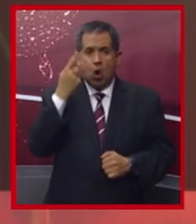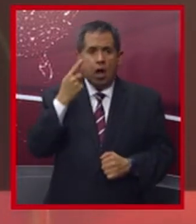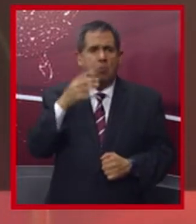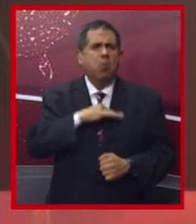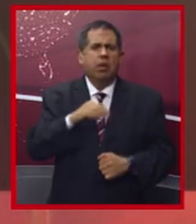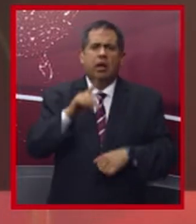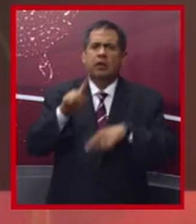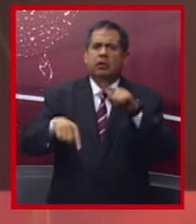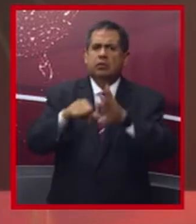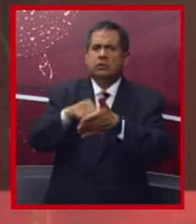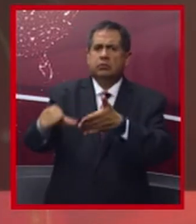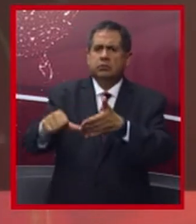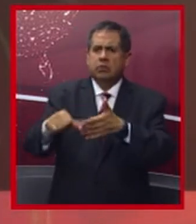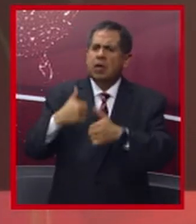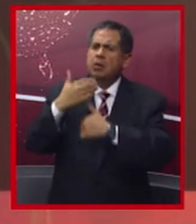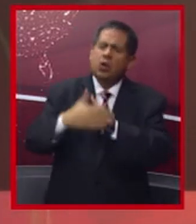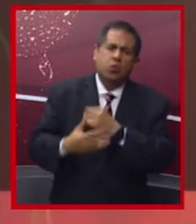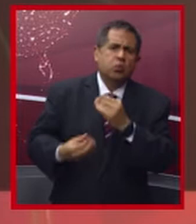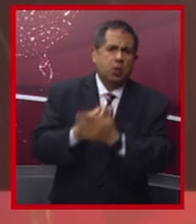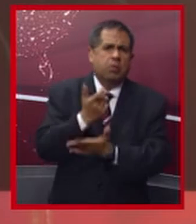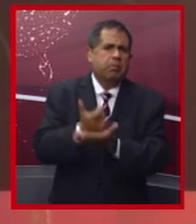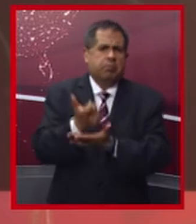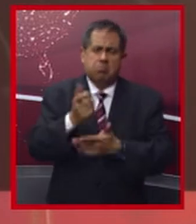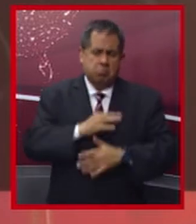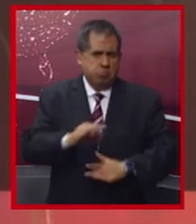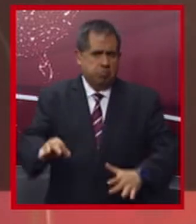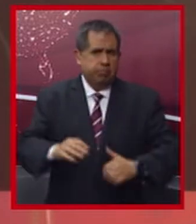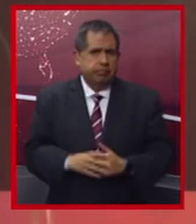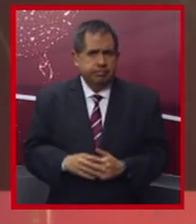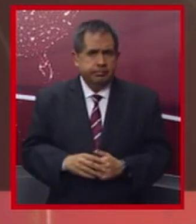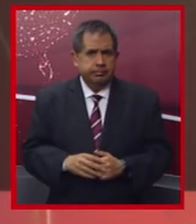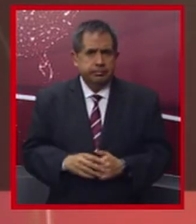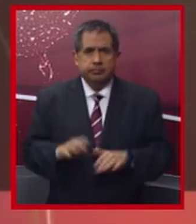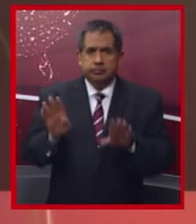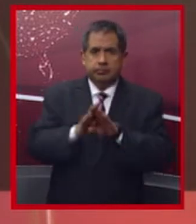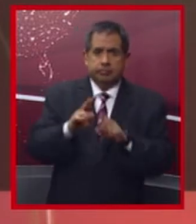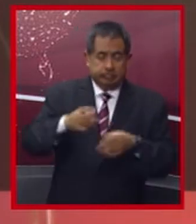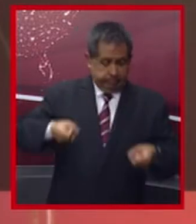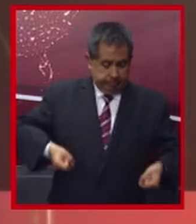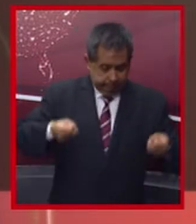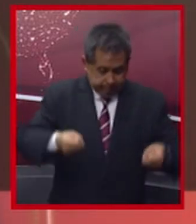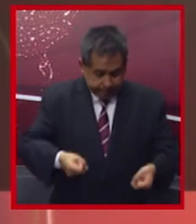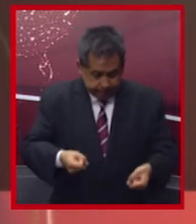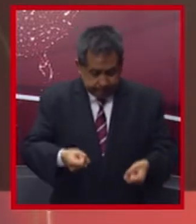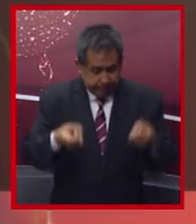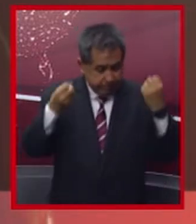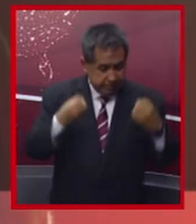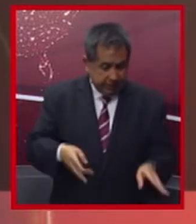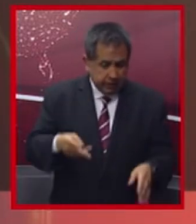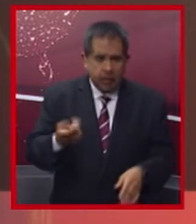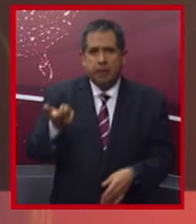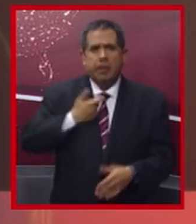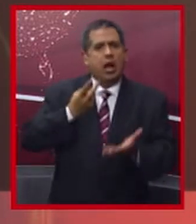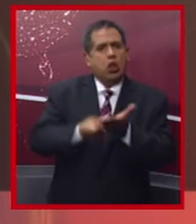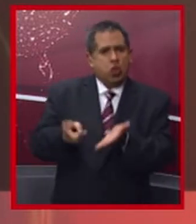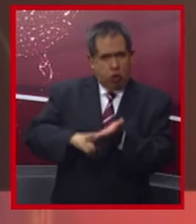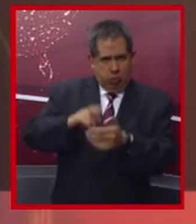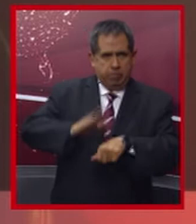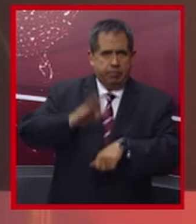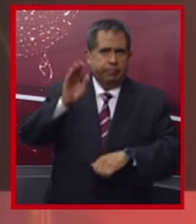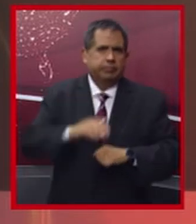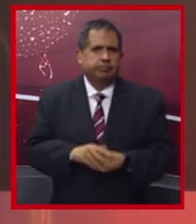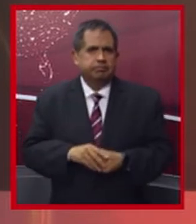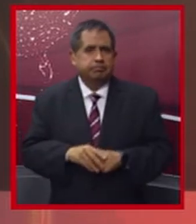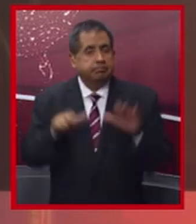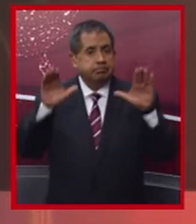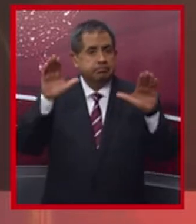y adquirirlo en una nueva tarifa. Se duplican los montos de indemnización por la pérdida o daño de las maletas. Las